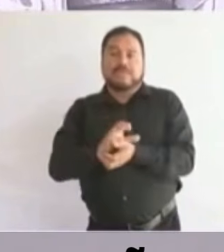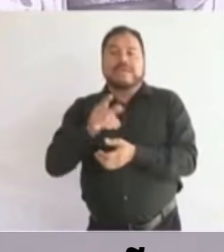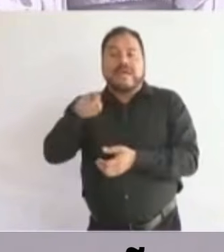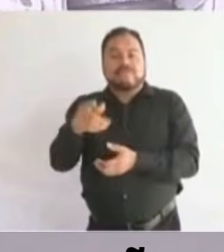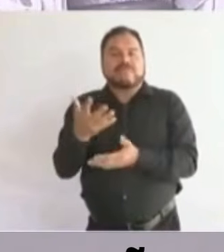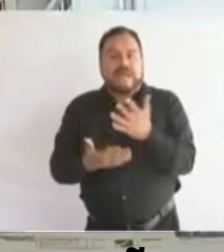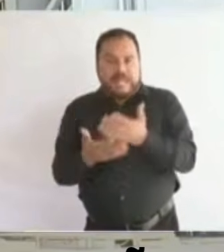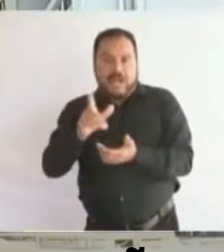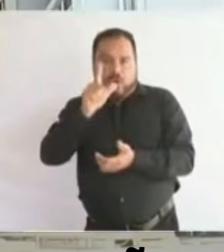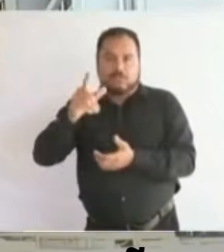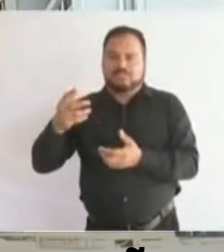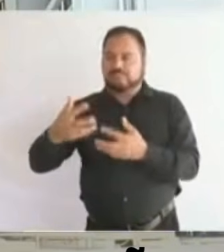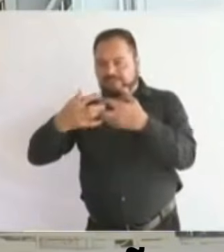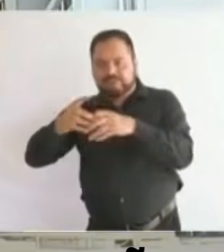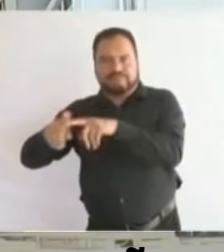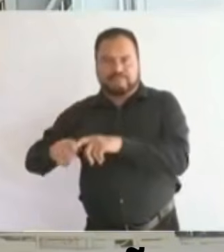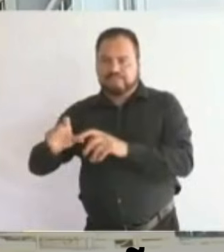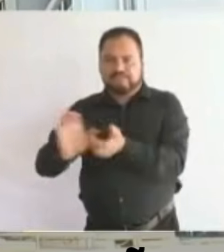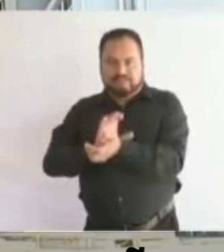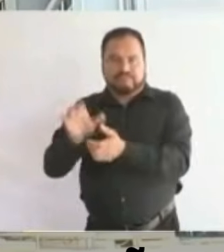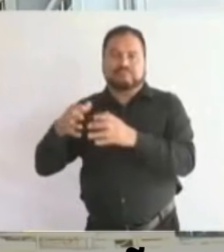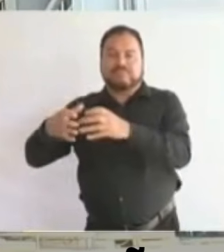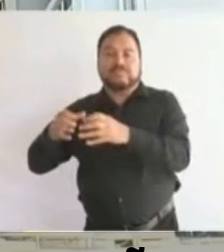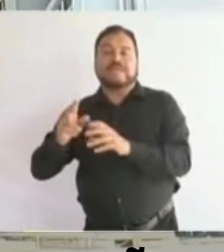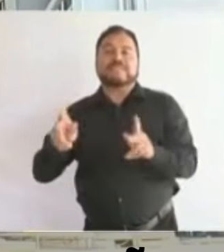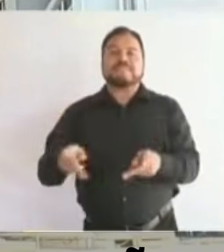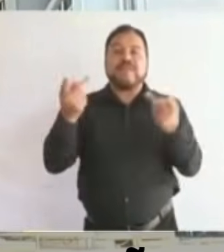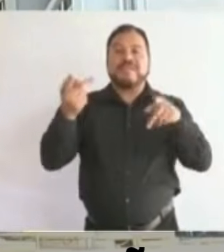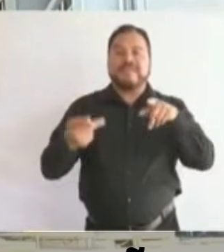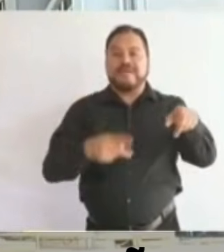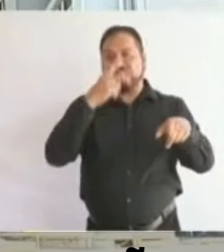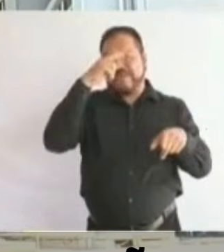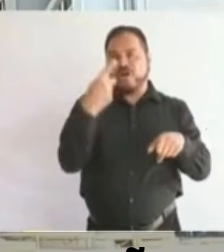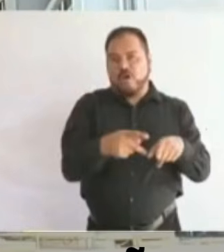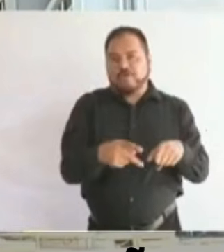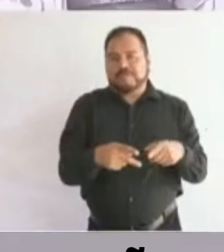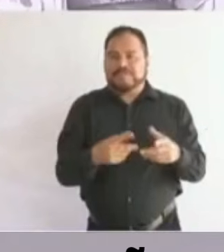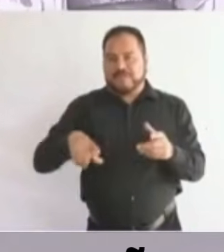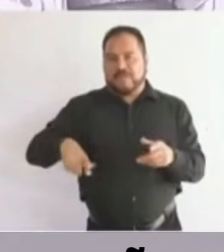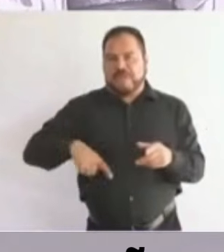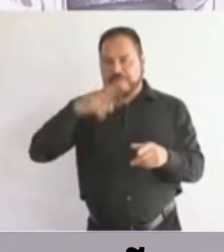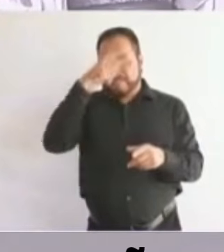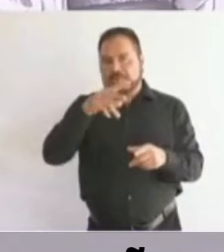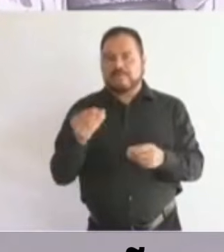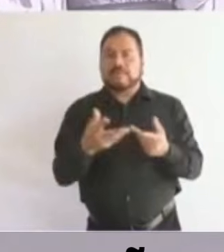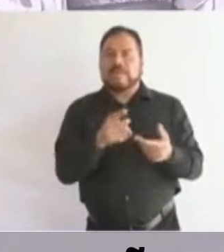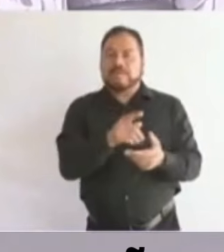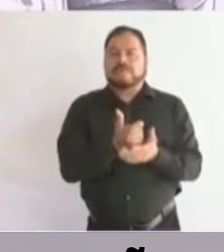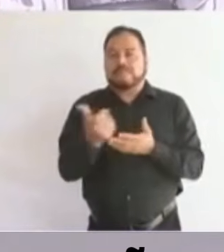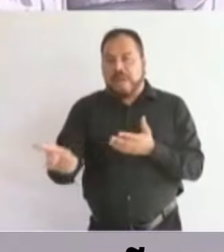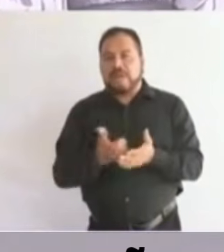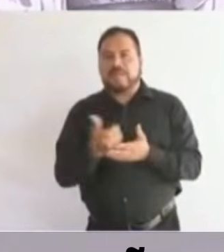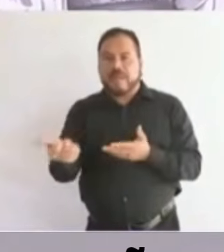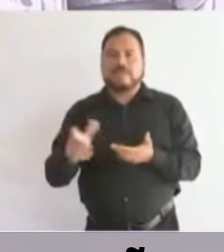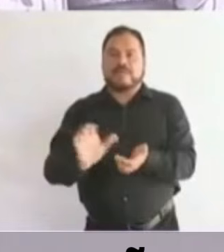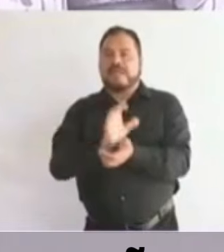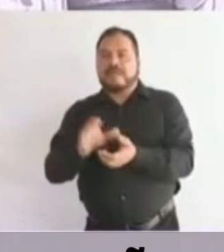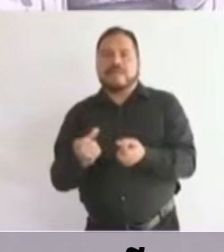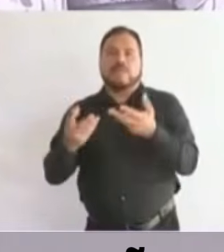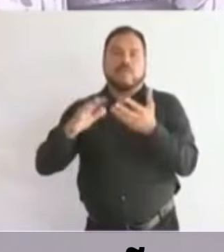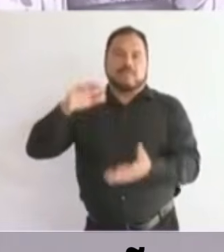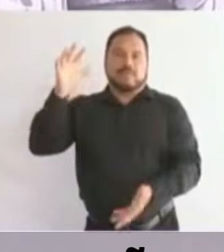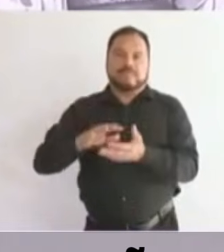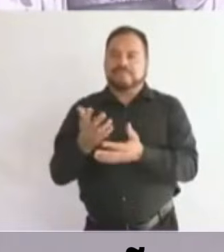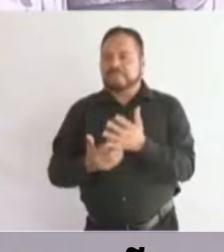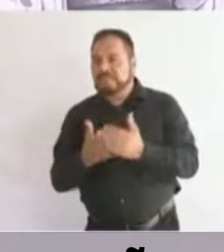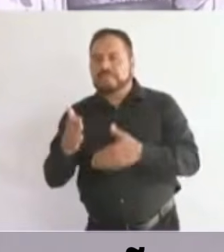de Electricidad, con contratos leoninos realmente, porque se pagaba por generación, por capacidad, aunque no estuvieran operando,